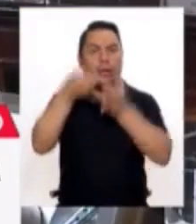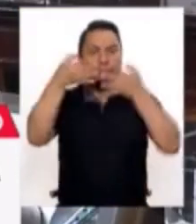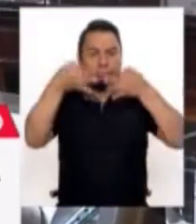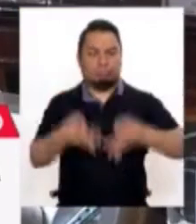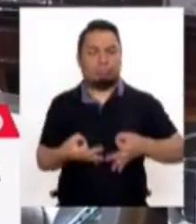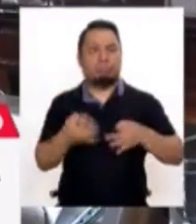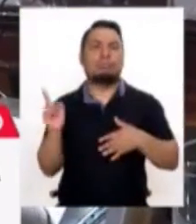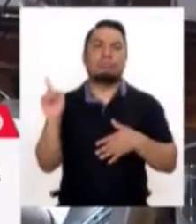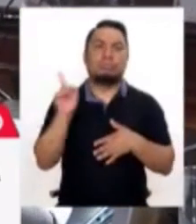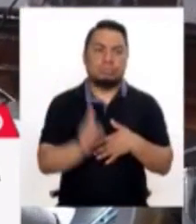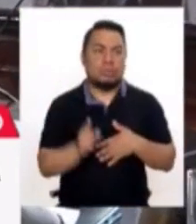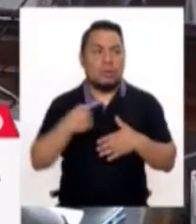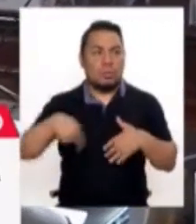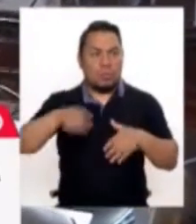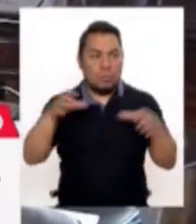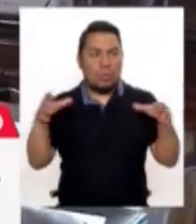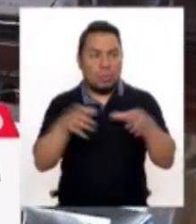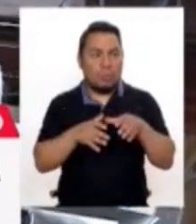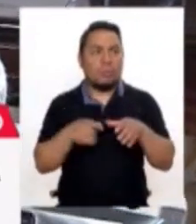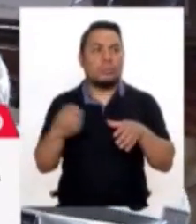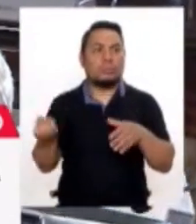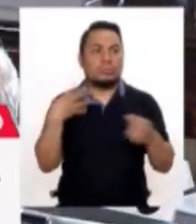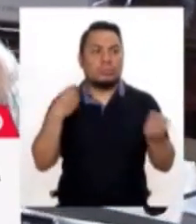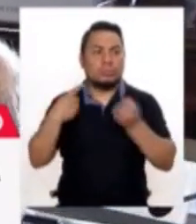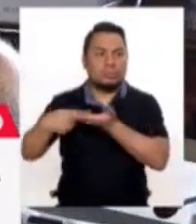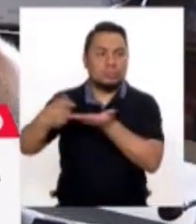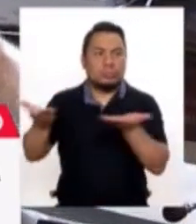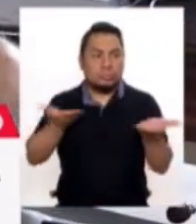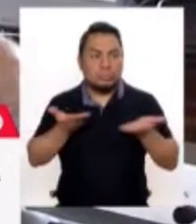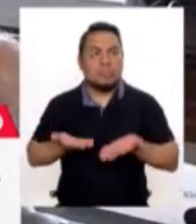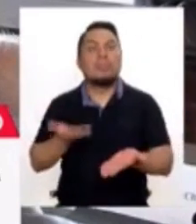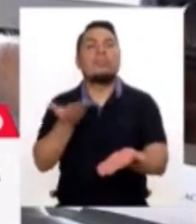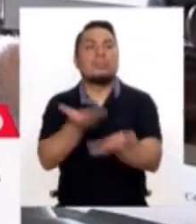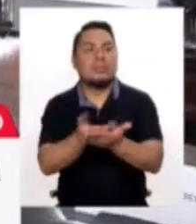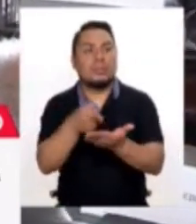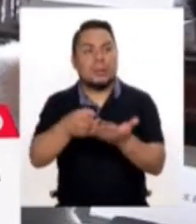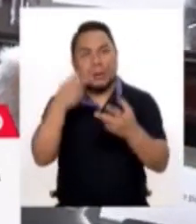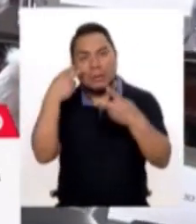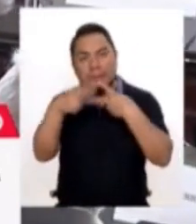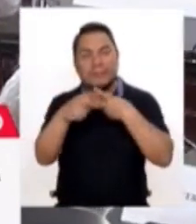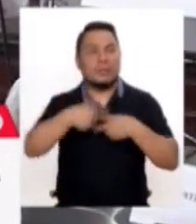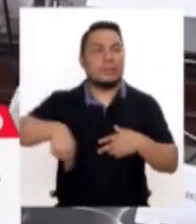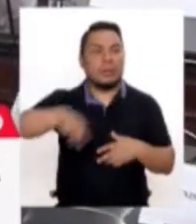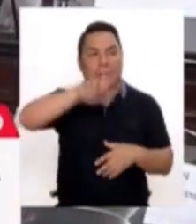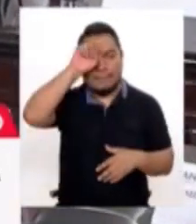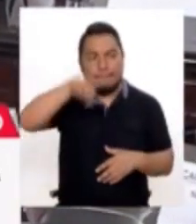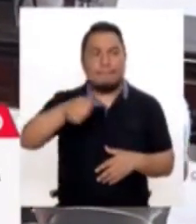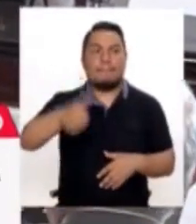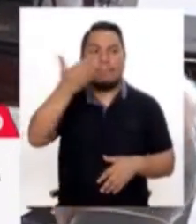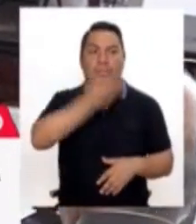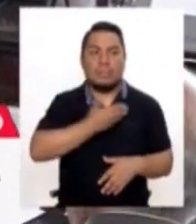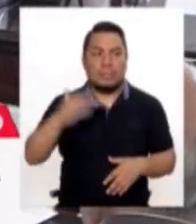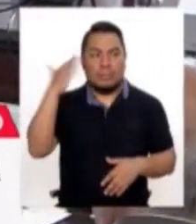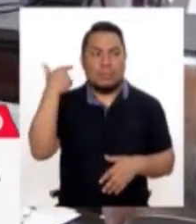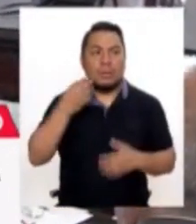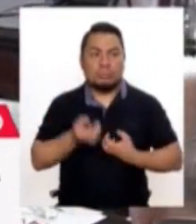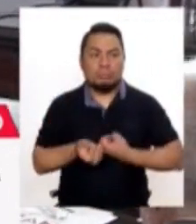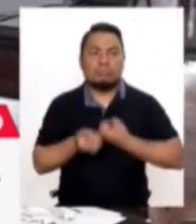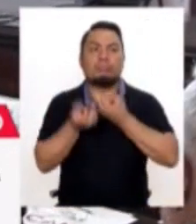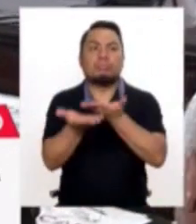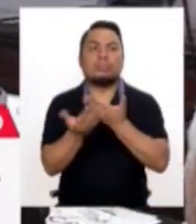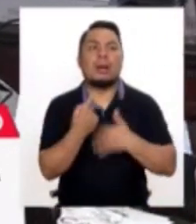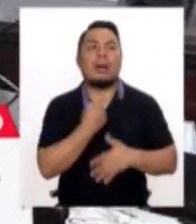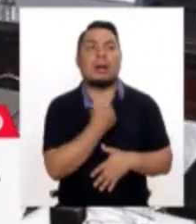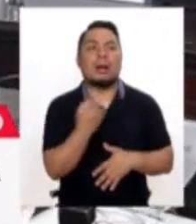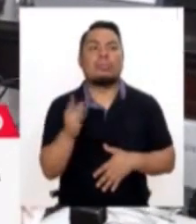presentes aquí en esta comisión, esa disposición, esa visión de Estado, señora presidenta, que expresan en